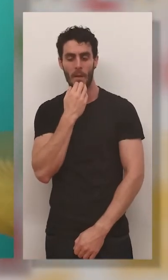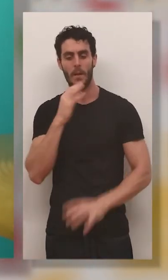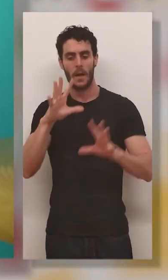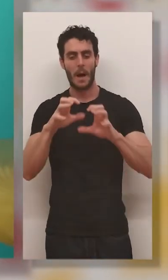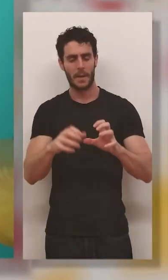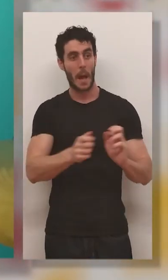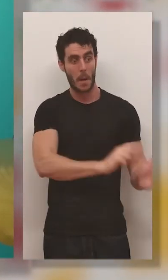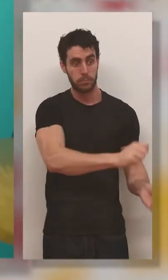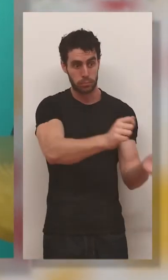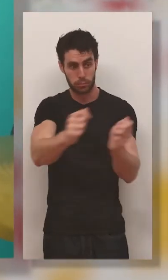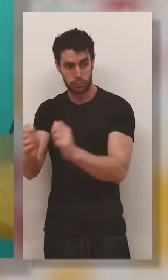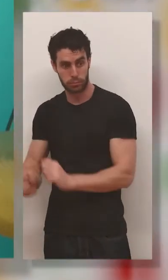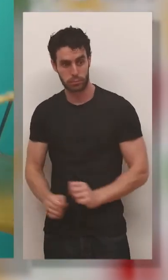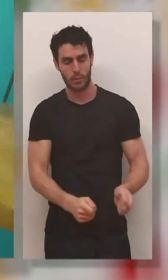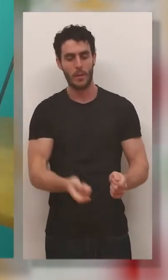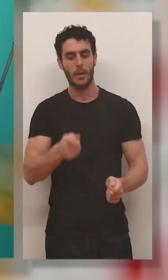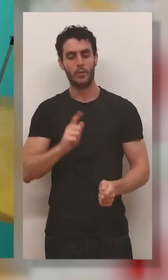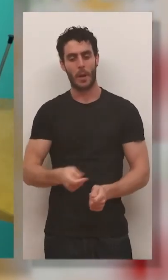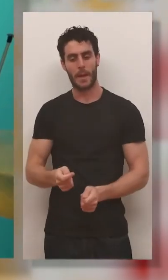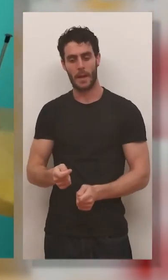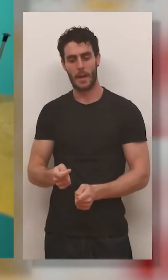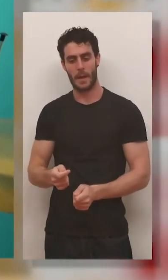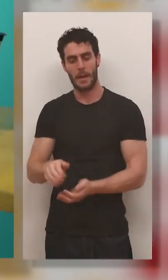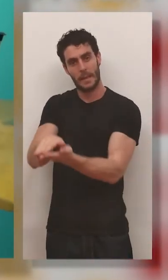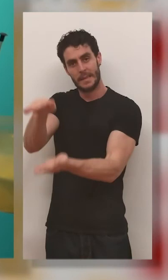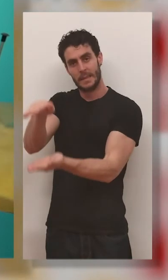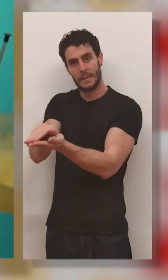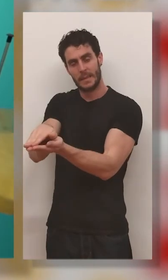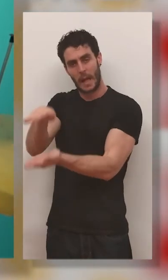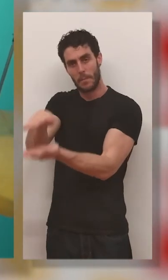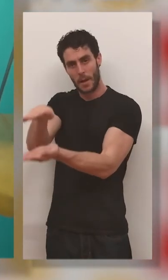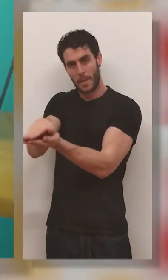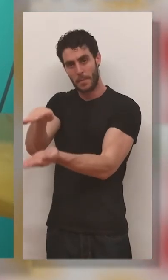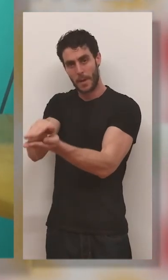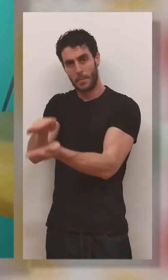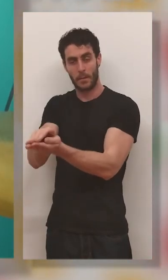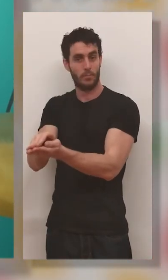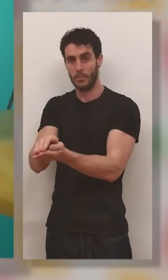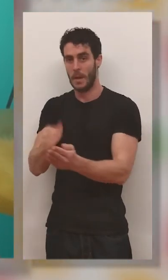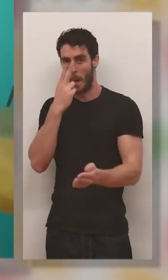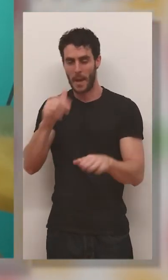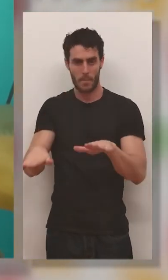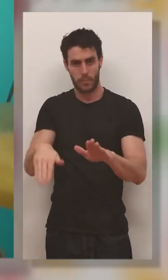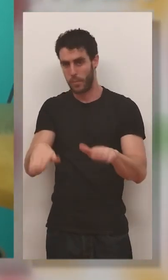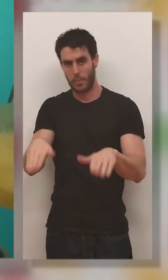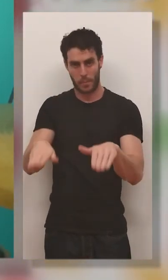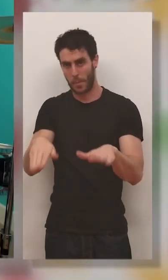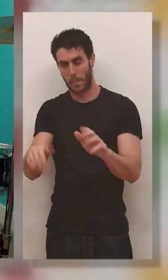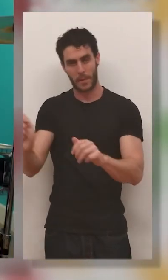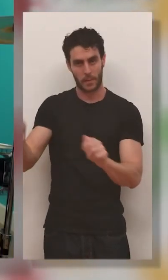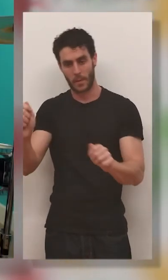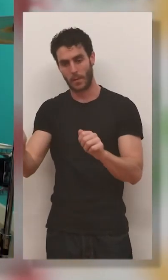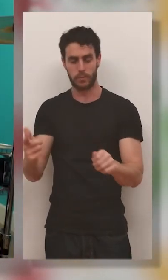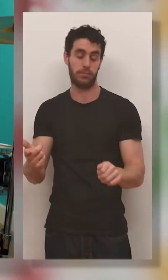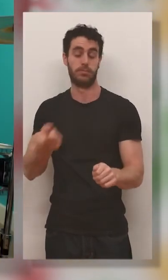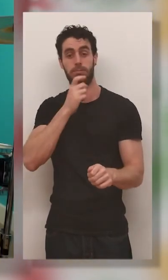con todos los tambores o por ejemplo el charles, abrirlo y hacer aperturas, porque también es difícil como coordinar los dos pies para que uno se abra en un tiempo en el